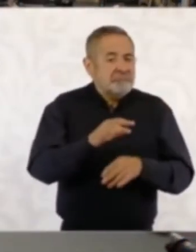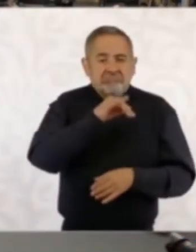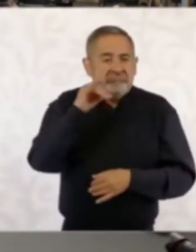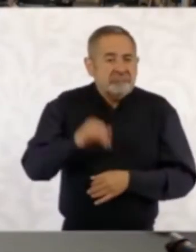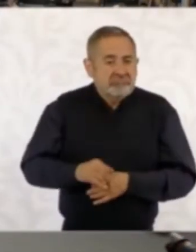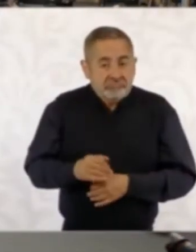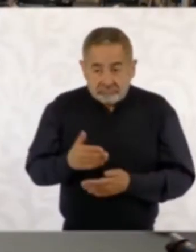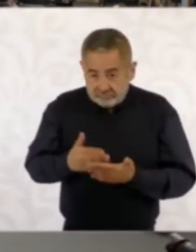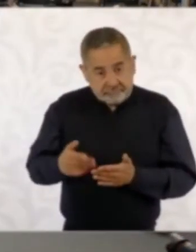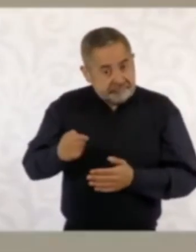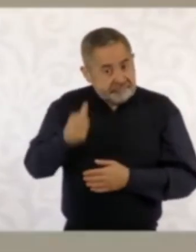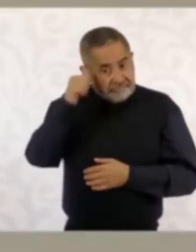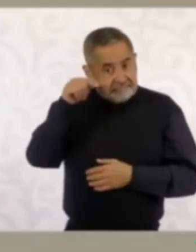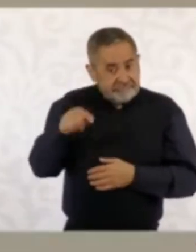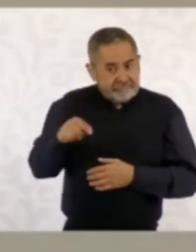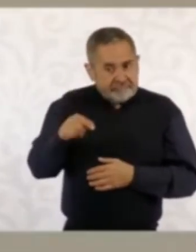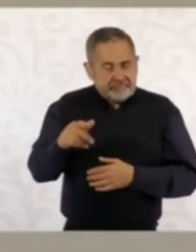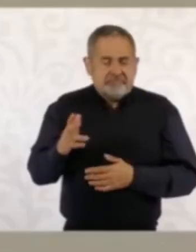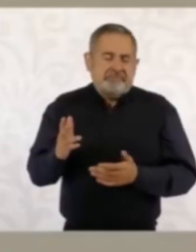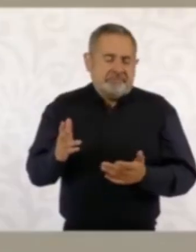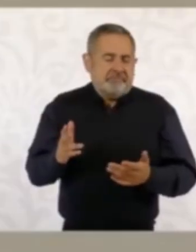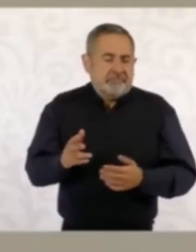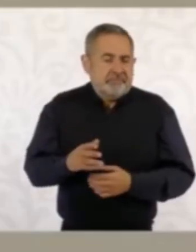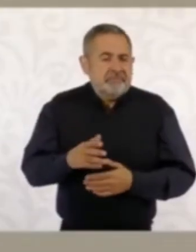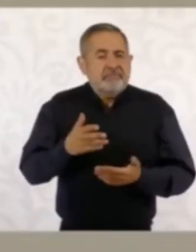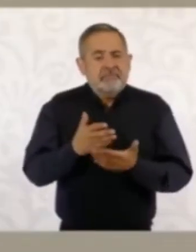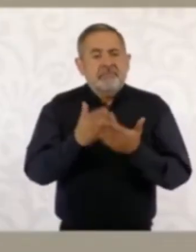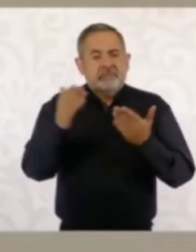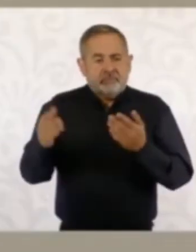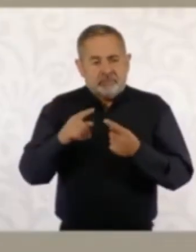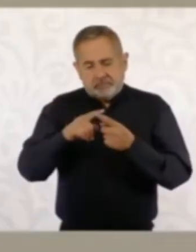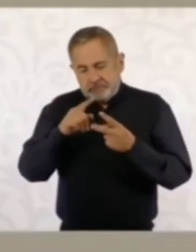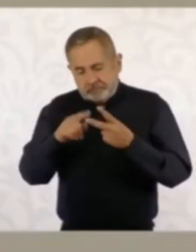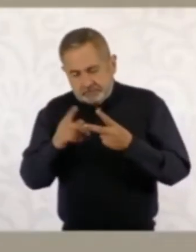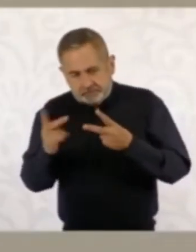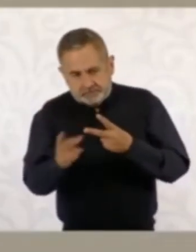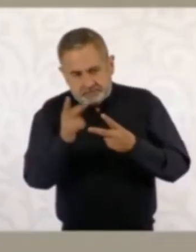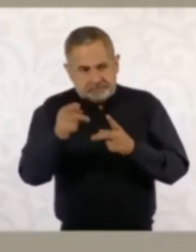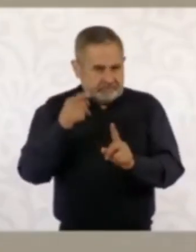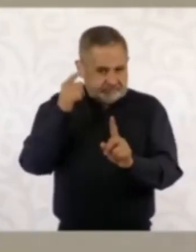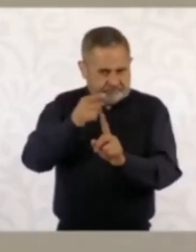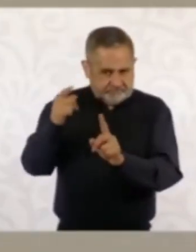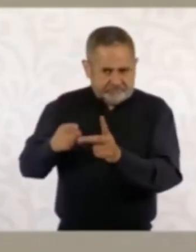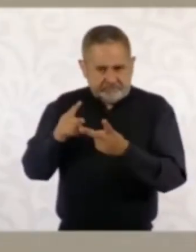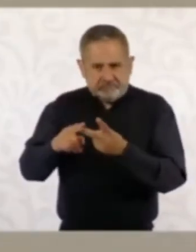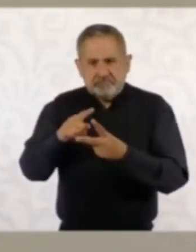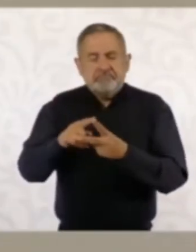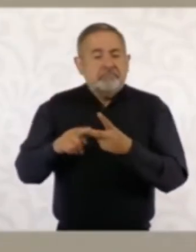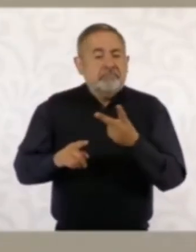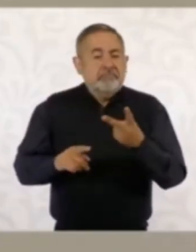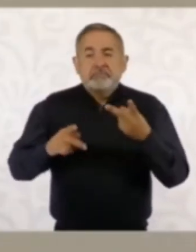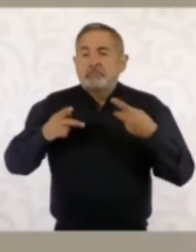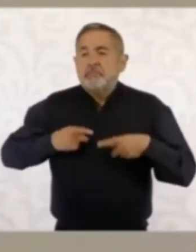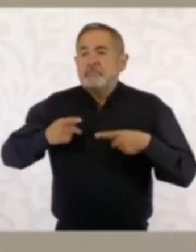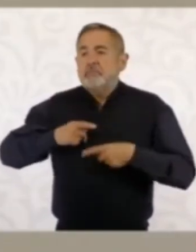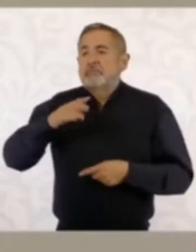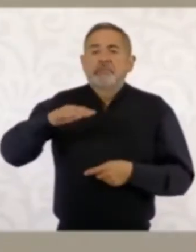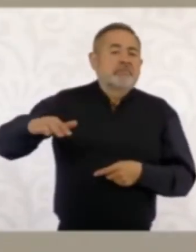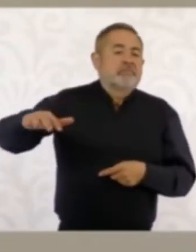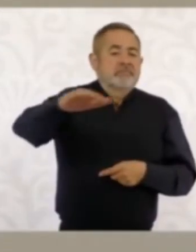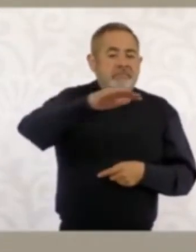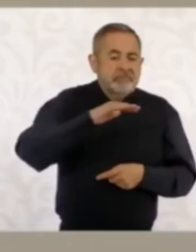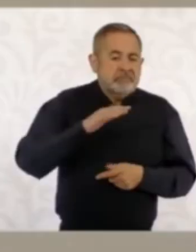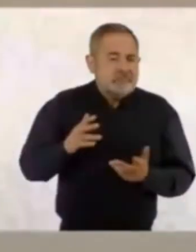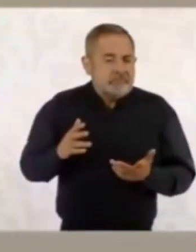agradecido, pero hay otra parte que continúa. Bueno, aquí vienen dos preguntas ya concretas. Primero, pues la gente